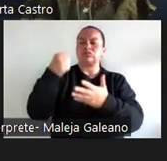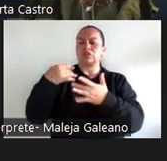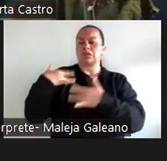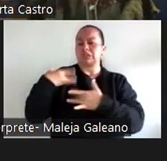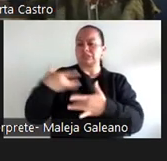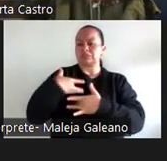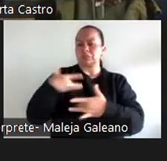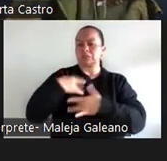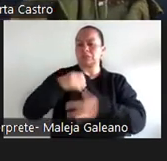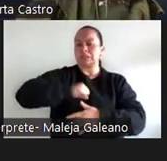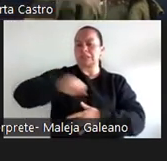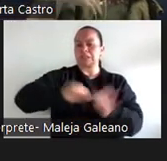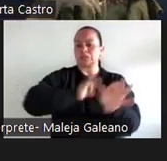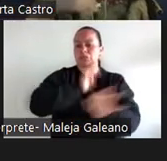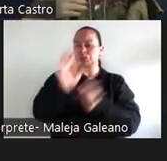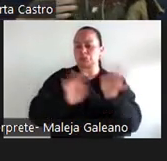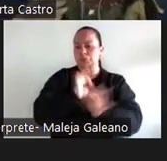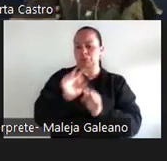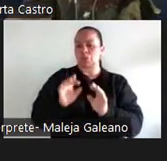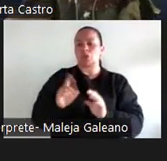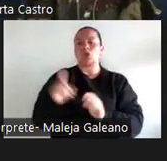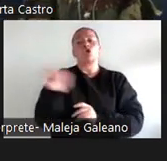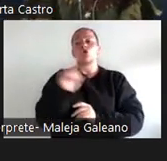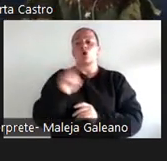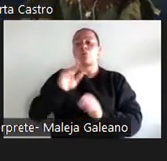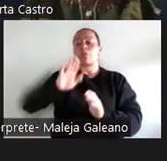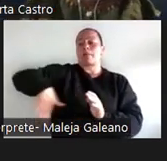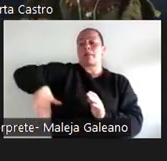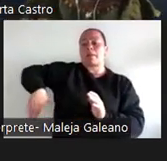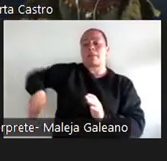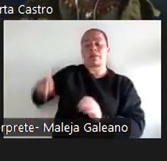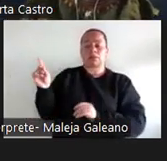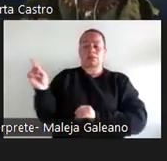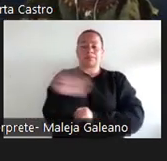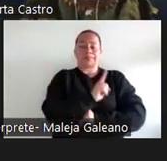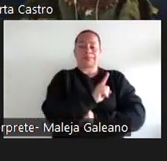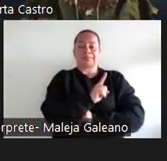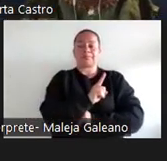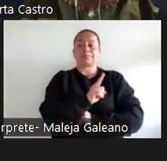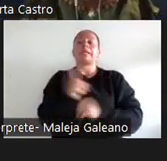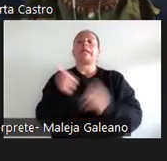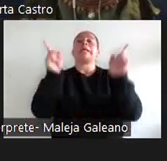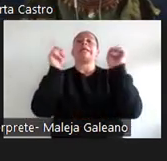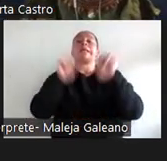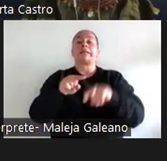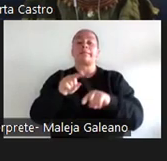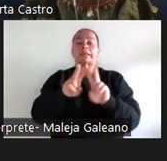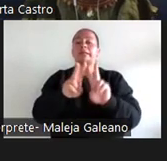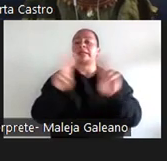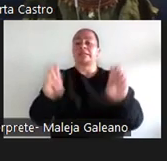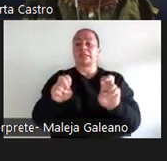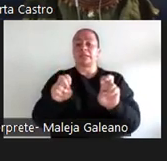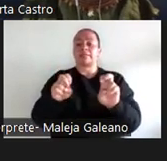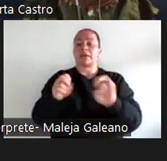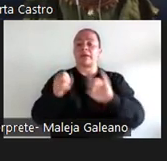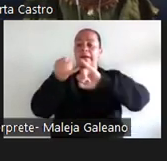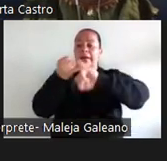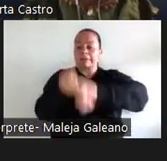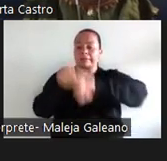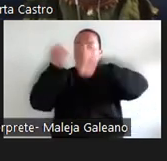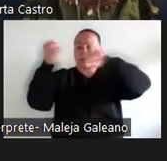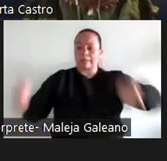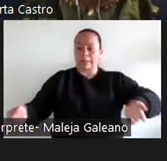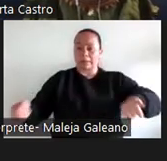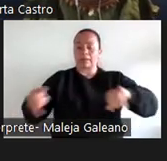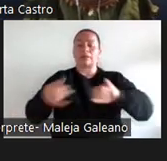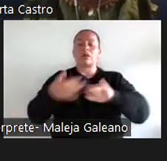cuidado y no echar para atrás eh También el tema de la interdependencia cómoo nosotras estamos